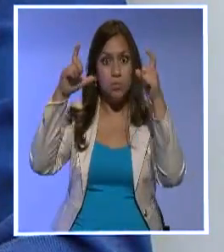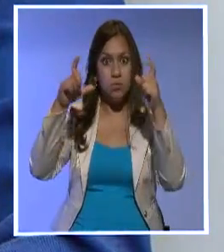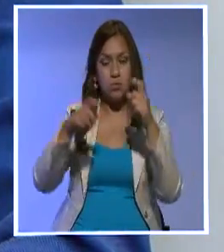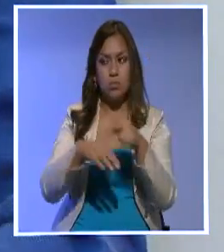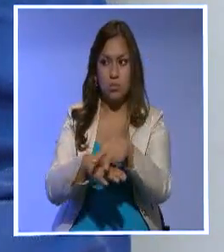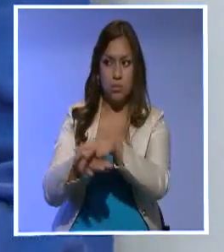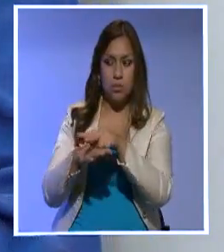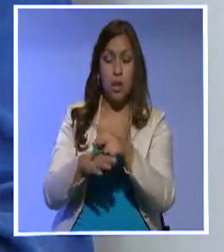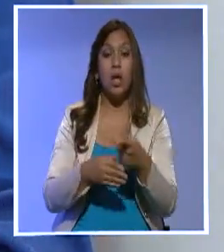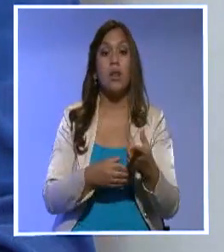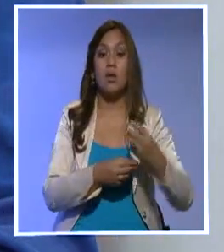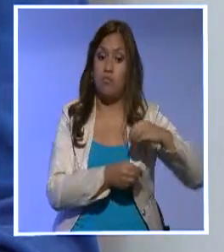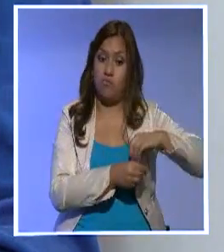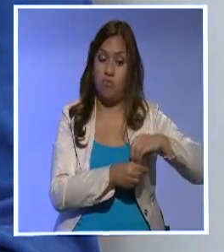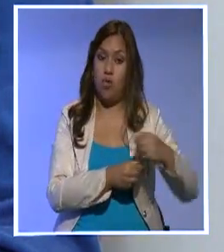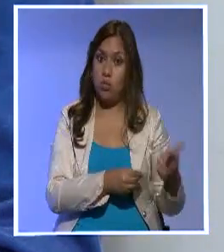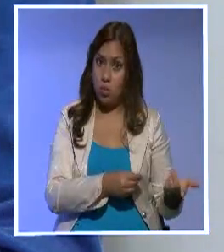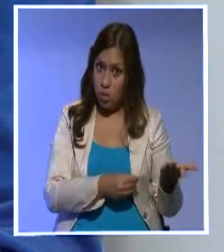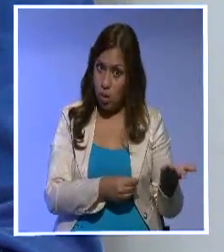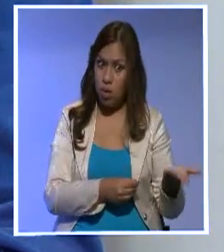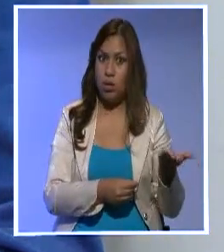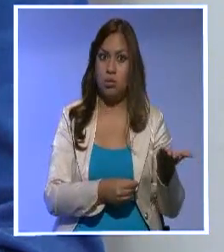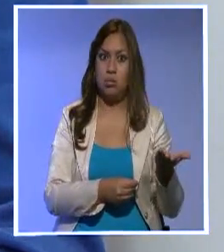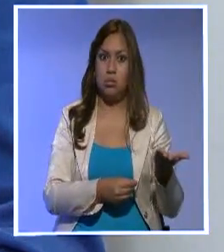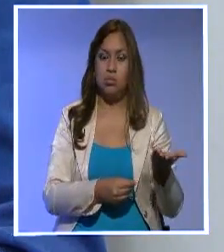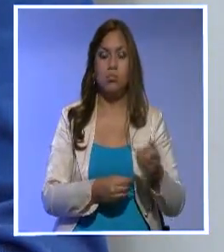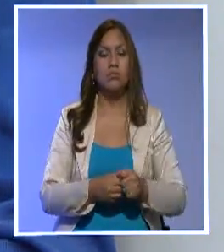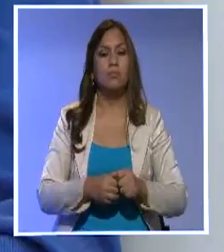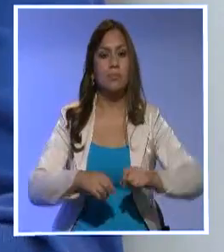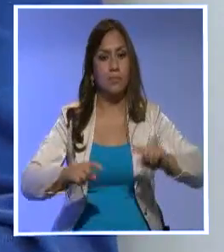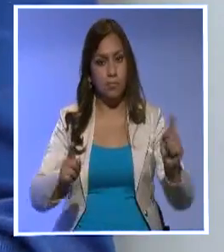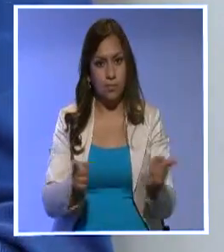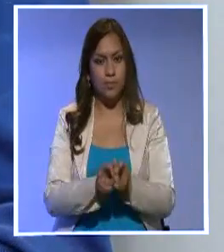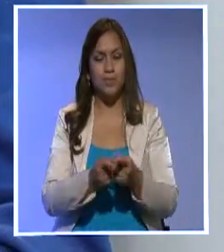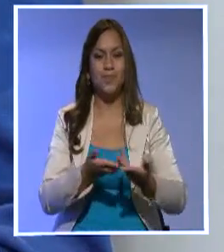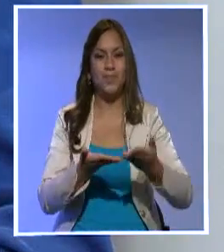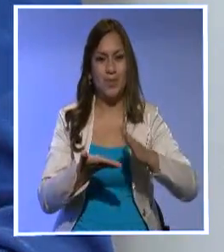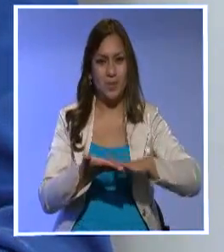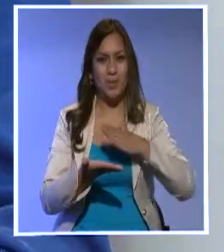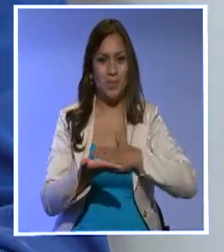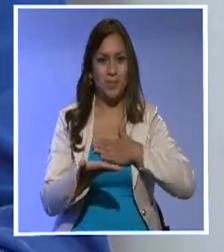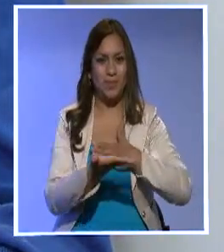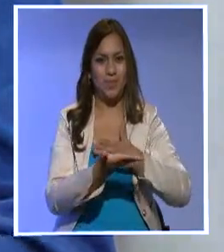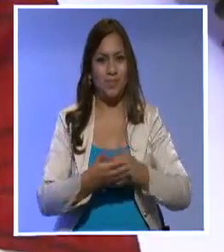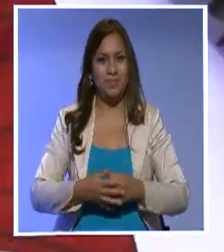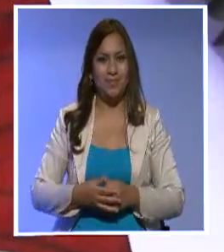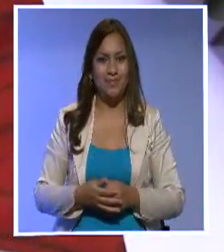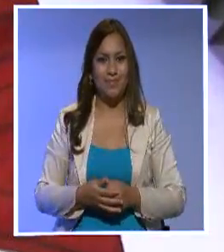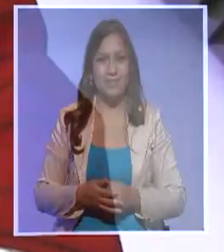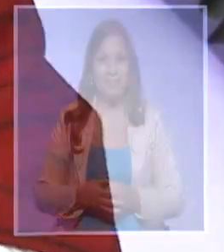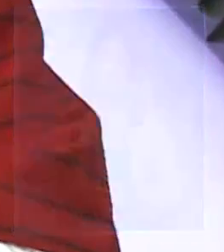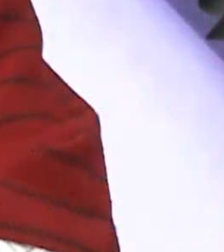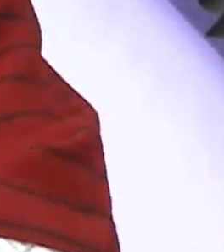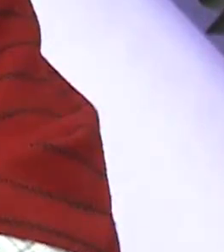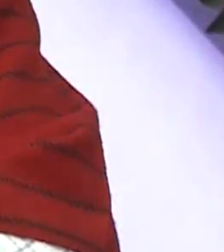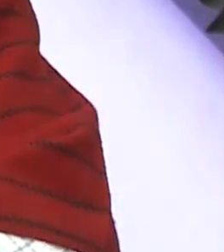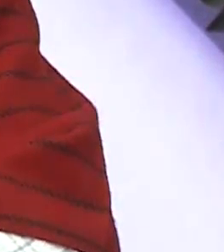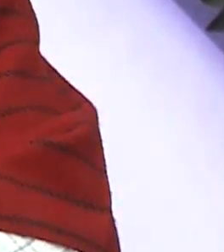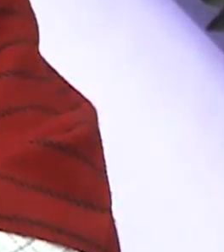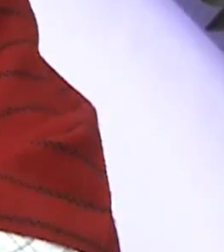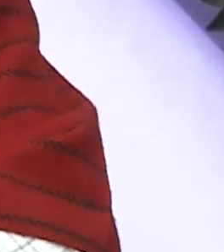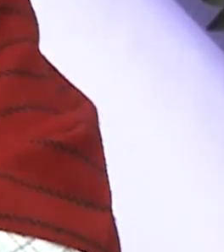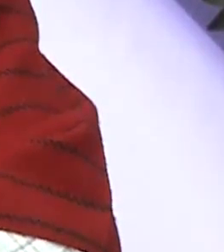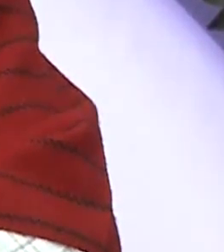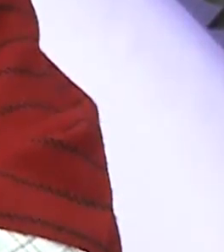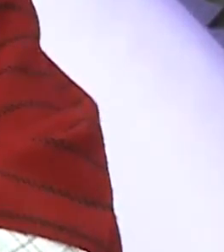por supuesto son también muy importantes hacemos un resumen donde citar por favor en quito giovanny machín ramón dinámica ni con